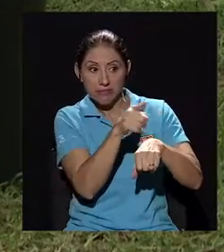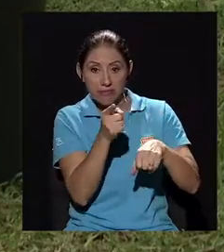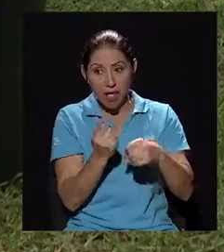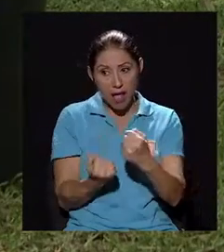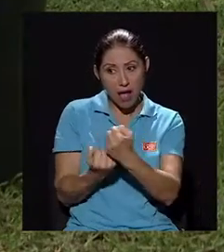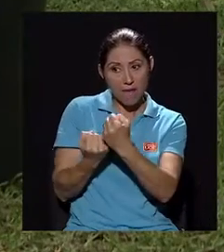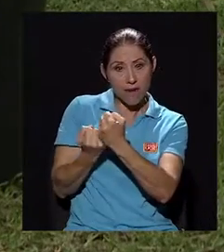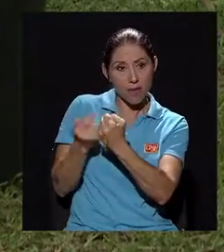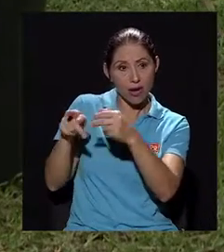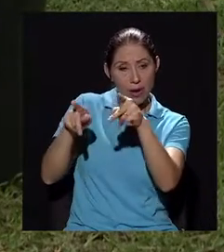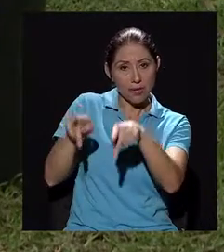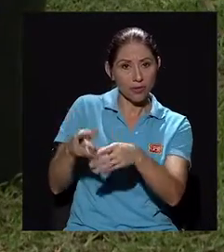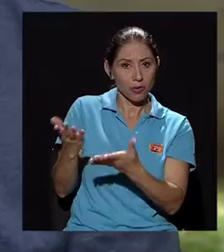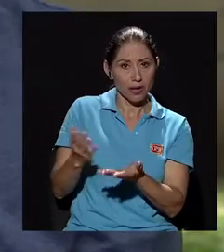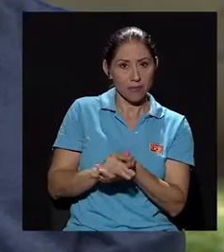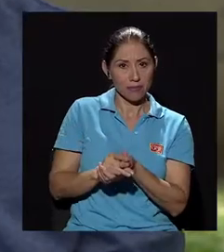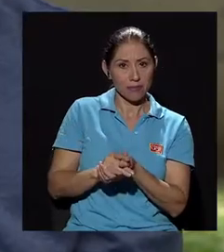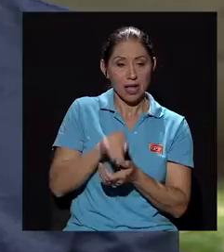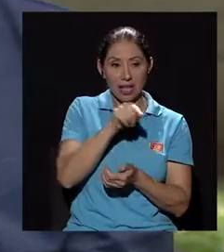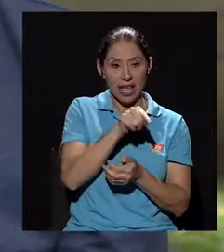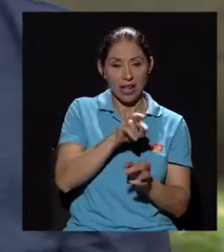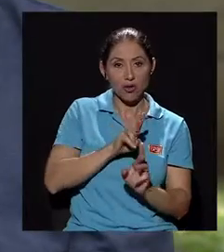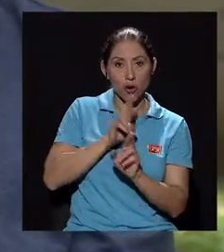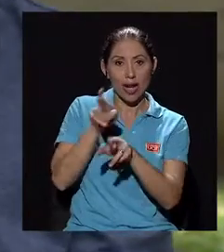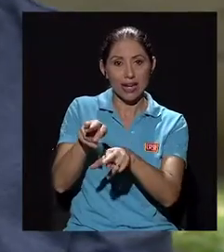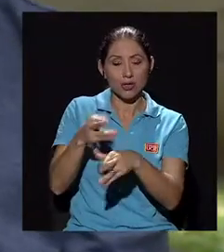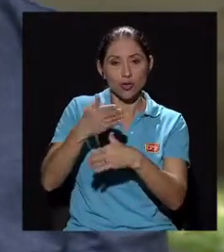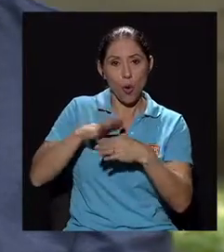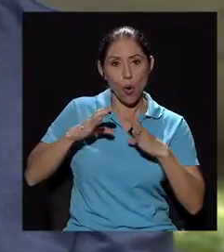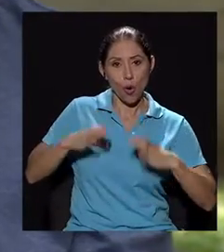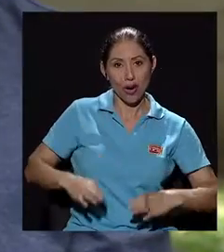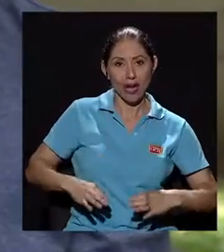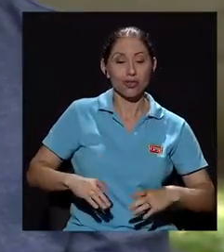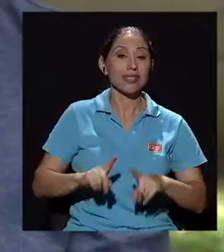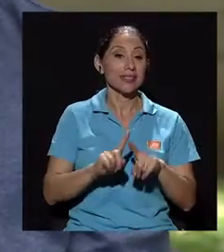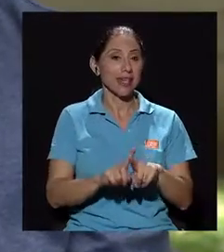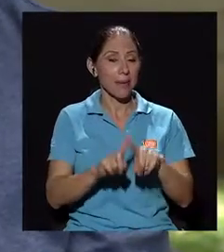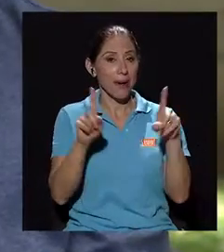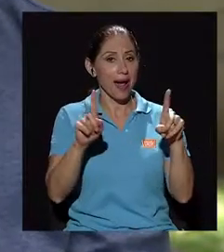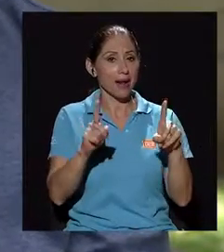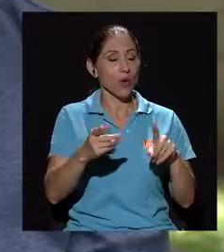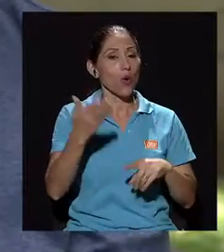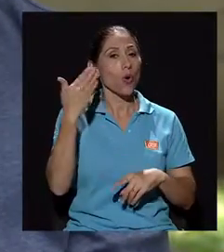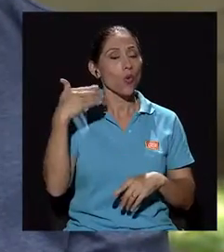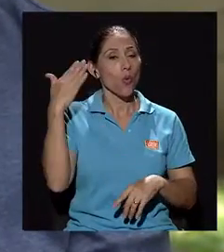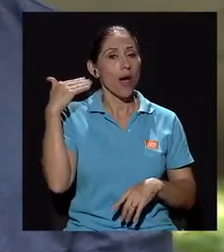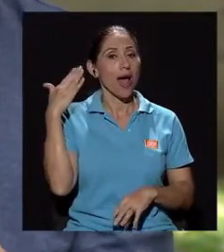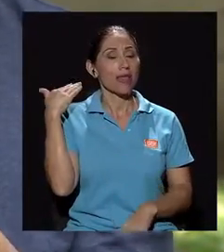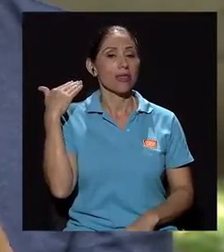o sea, que había fallecido, para donar sus órganos. Sin embargo, o sea, cuando estuvimos